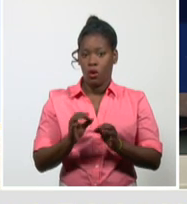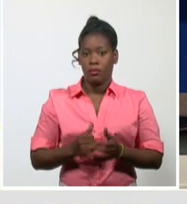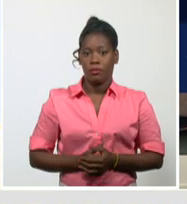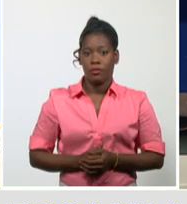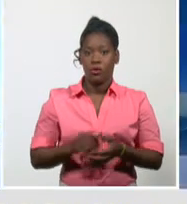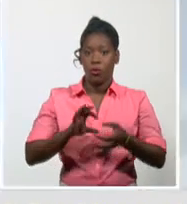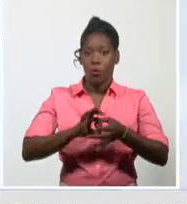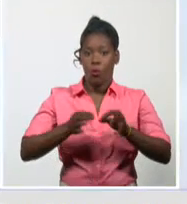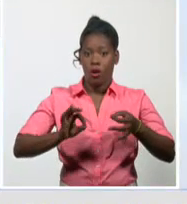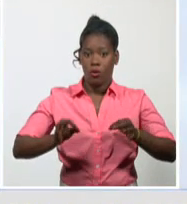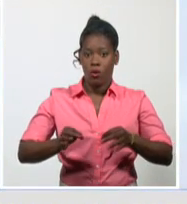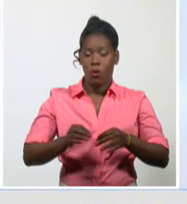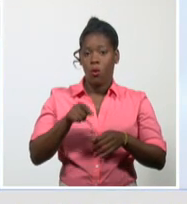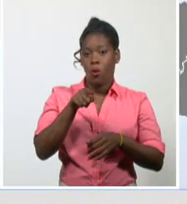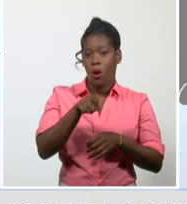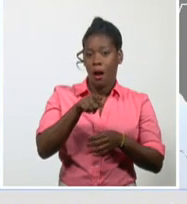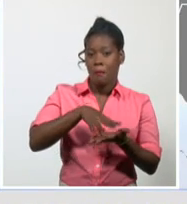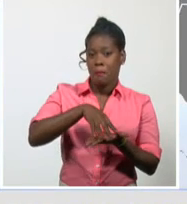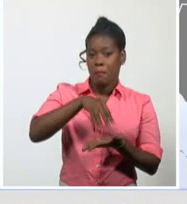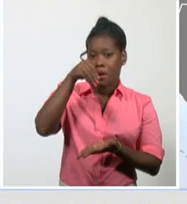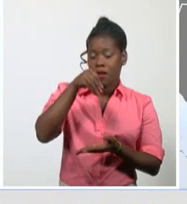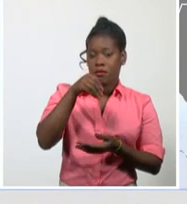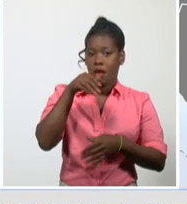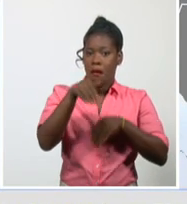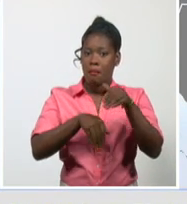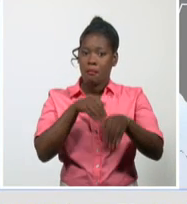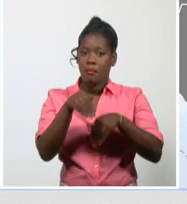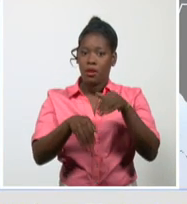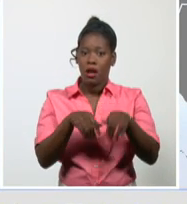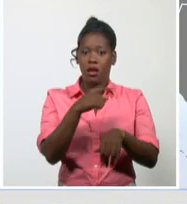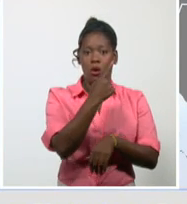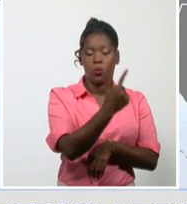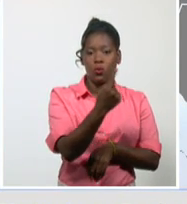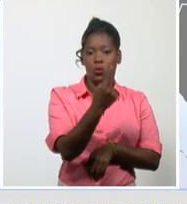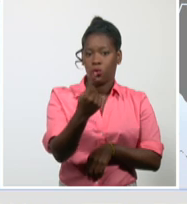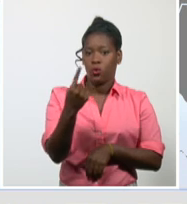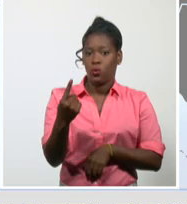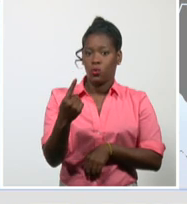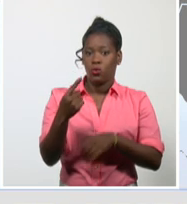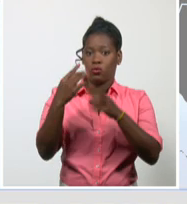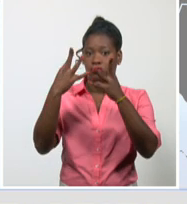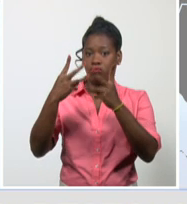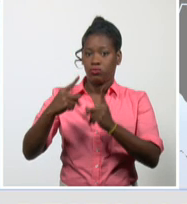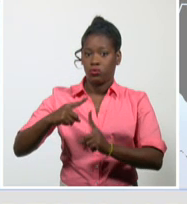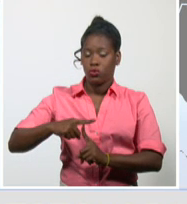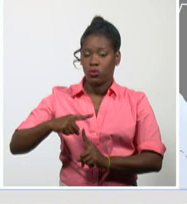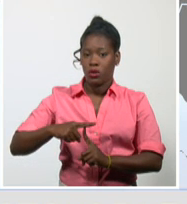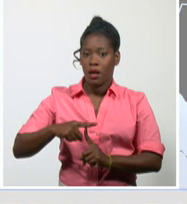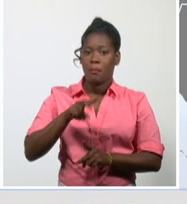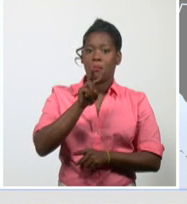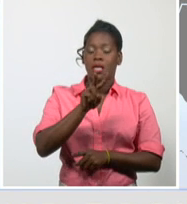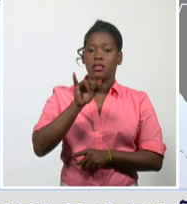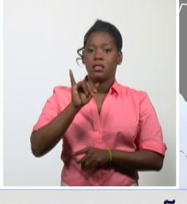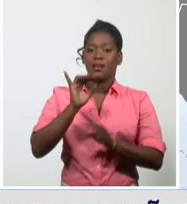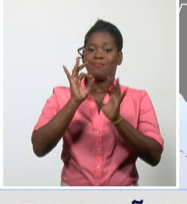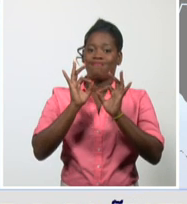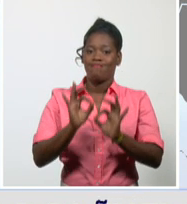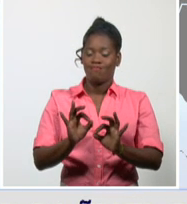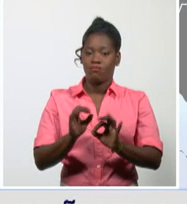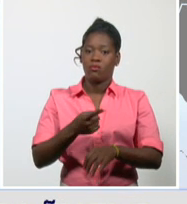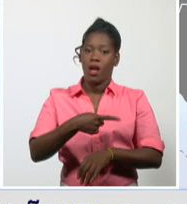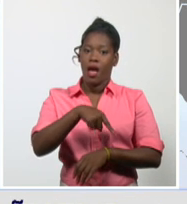Guanabacoa, Plaza, Playa y Cotorro un caso cada uno para un total de 26 casos confirmados en el día de